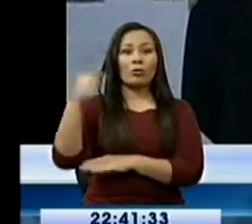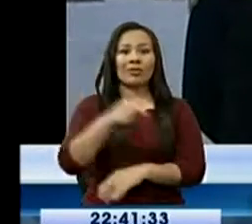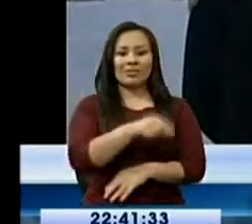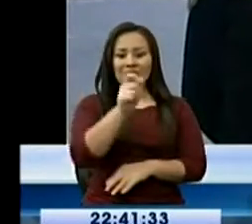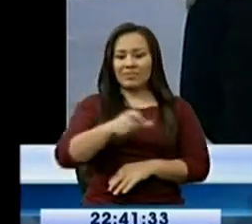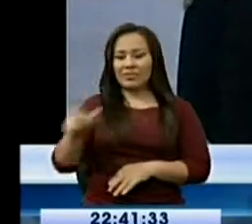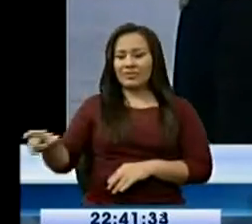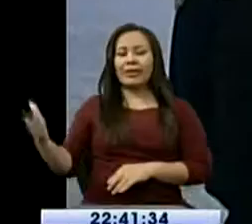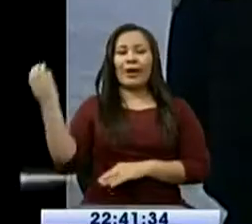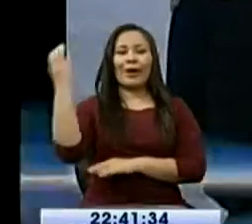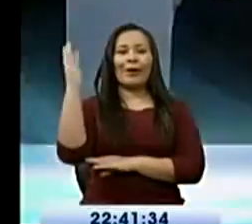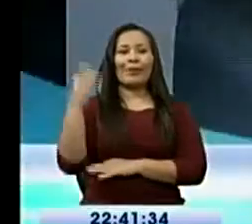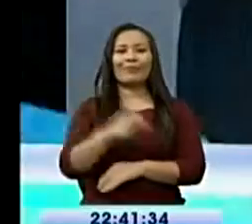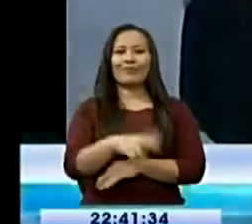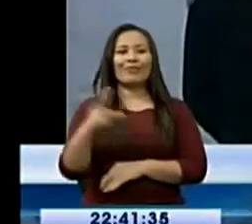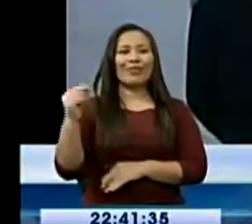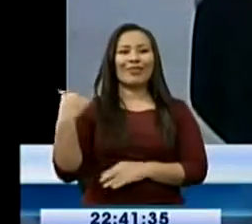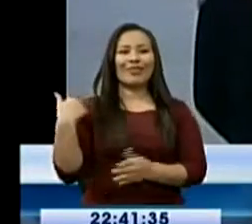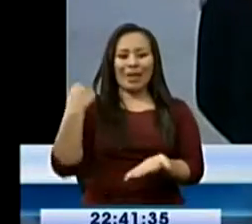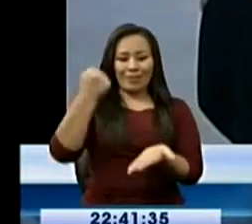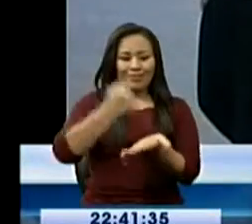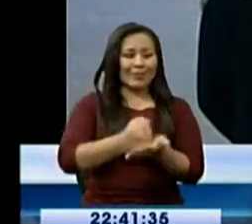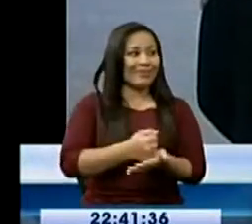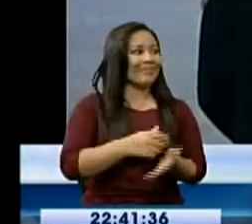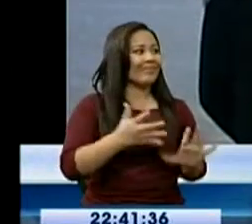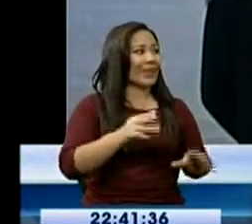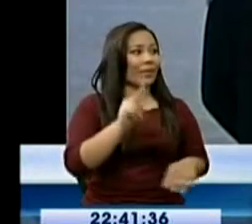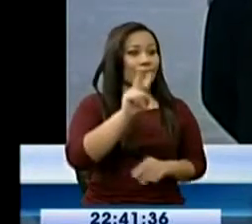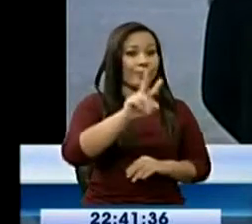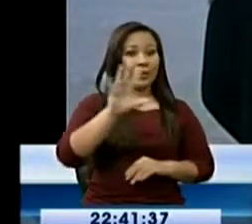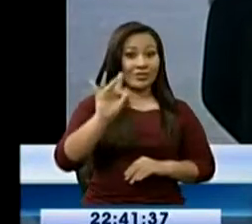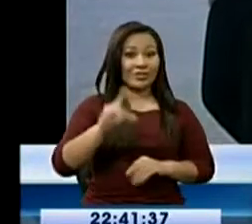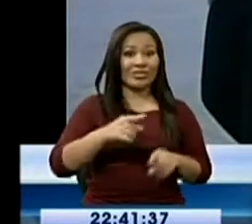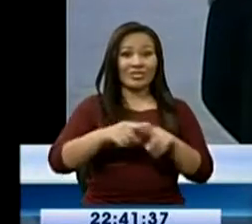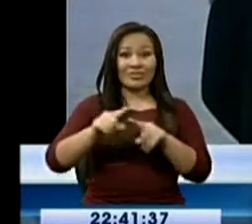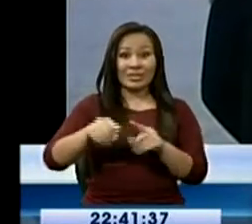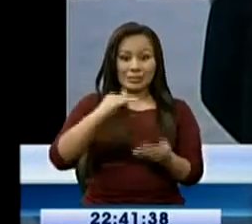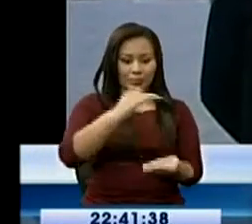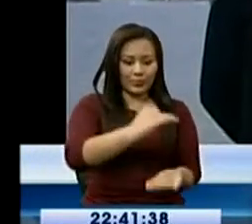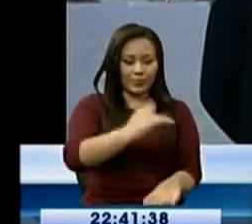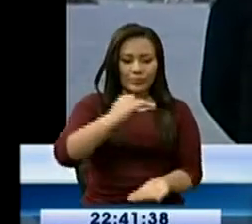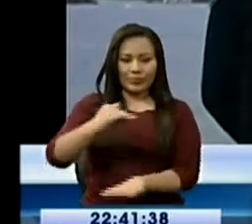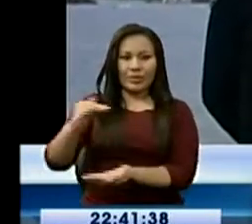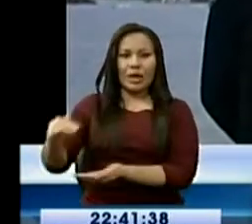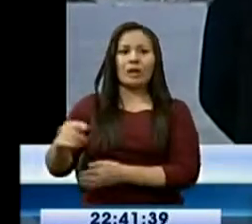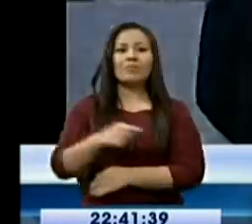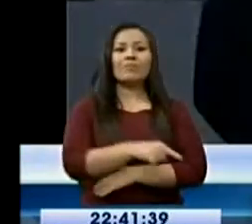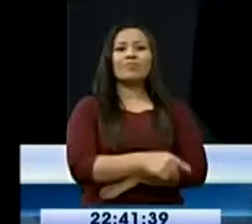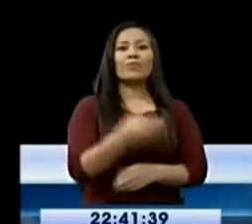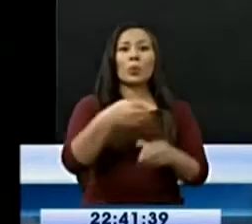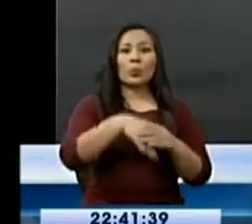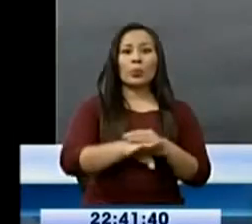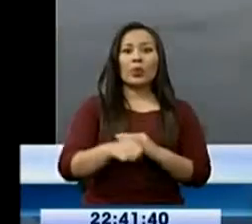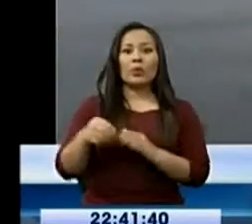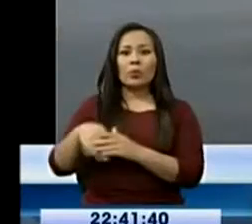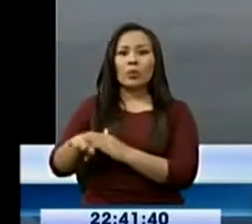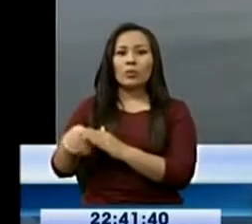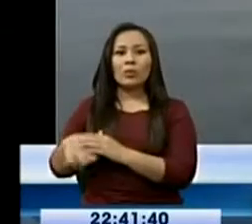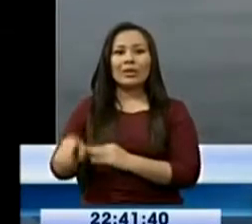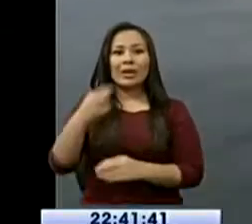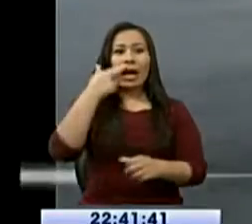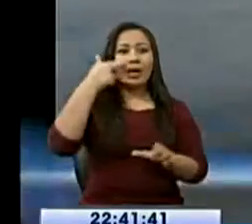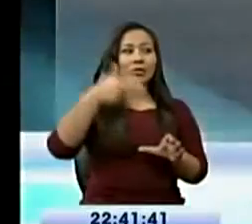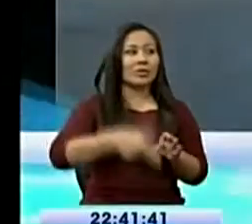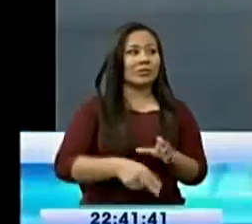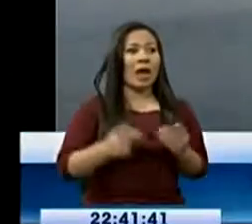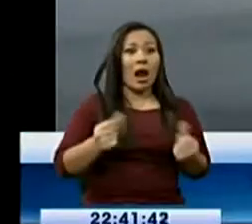indocumentados, los mismos que realizaban el transporte de 28 bidones de 60 galones de capacidad de combustible cada uno. Producto